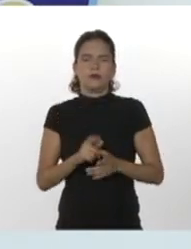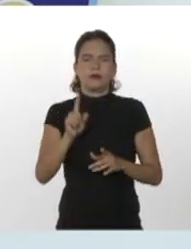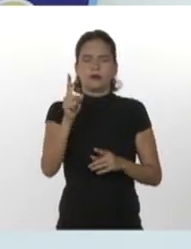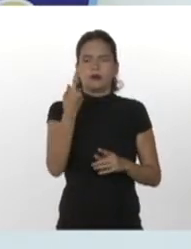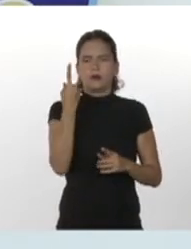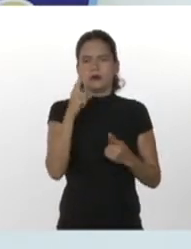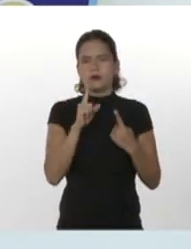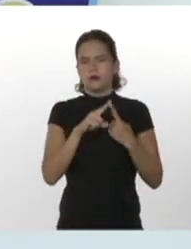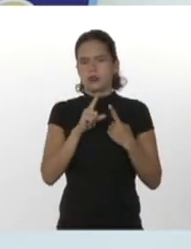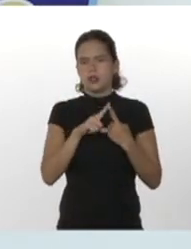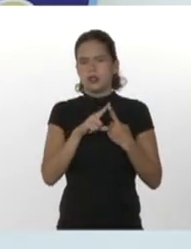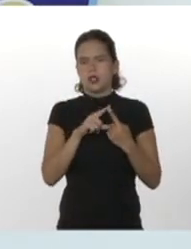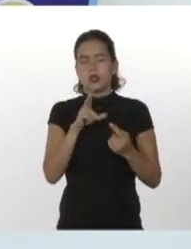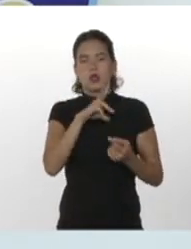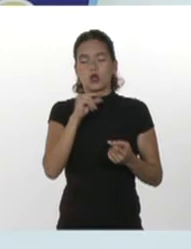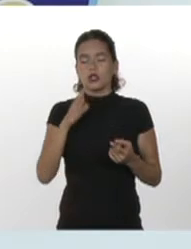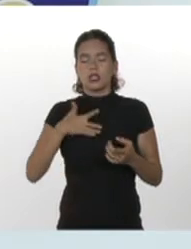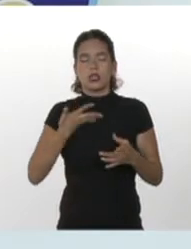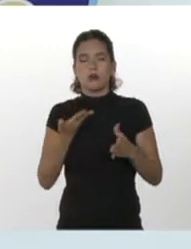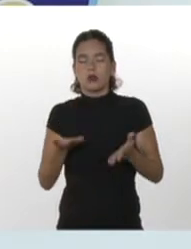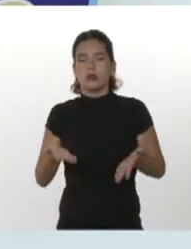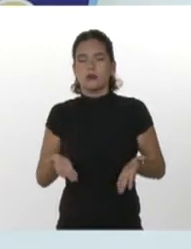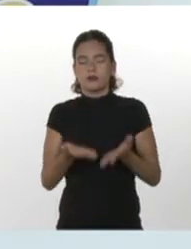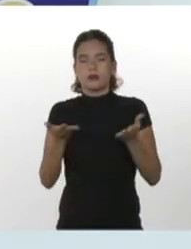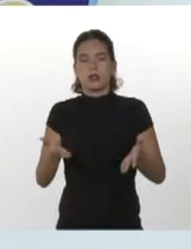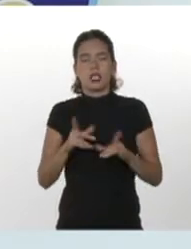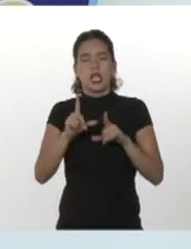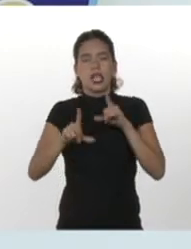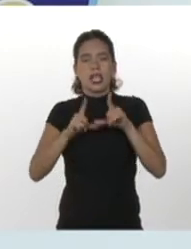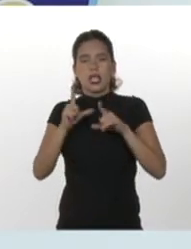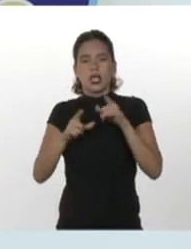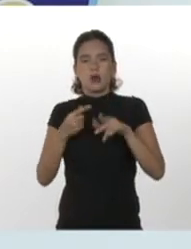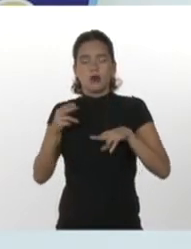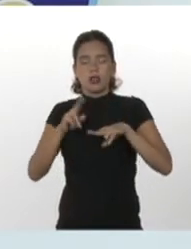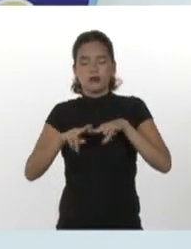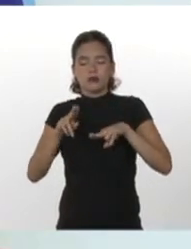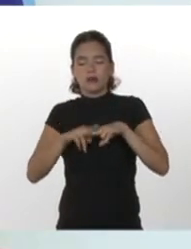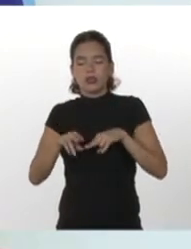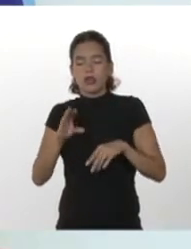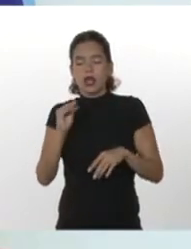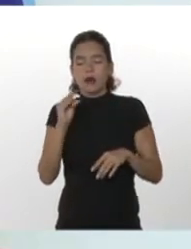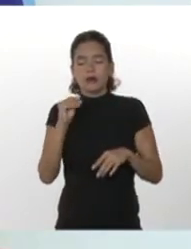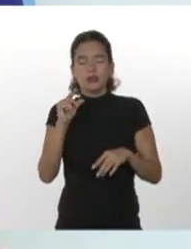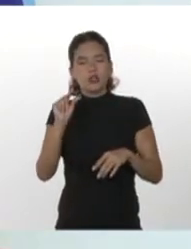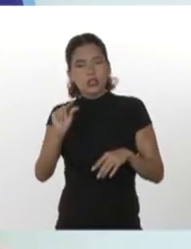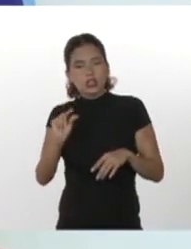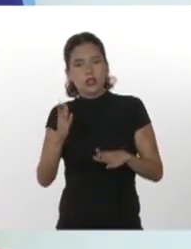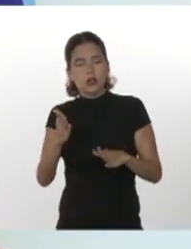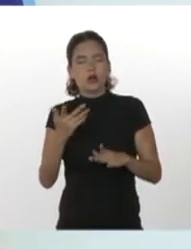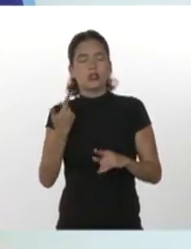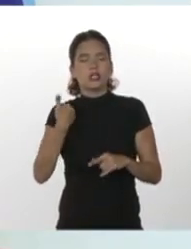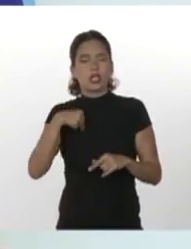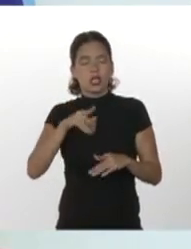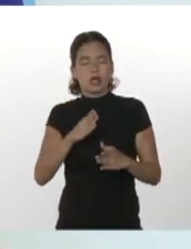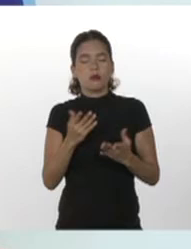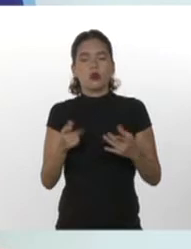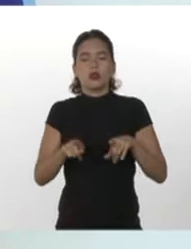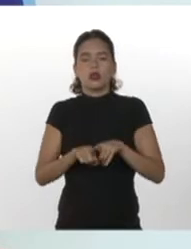primer lugar, no debemos fomentar el lenguaje infantilizado de ese niño. Debemos